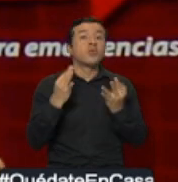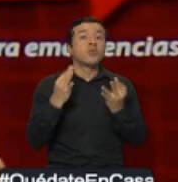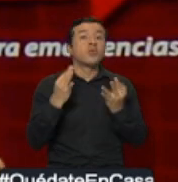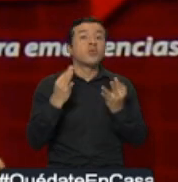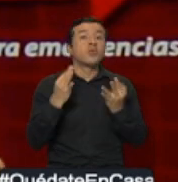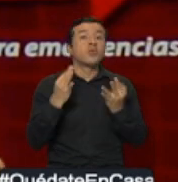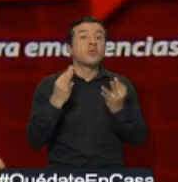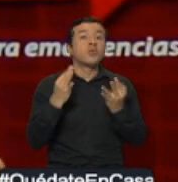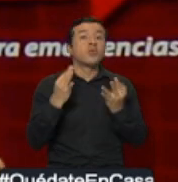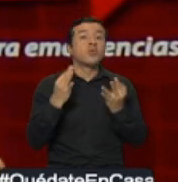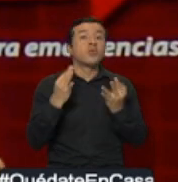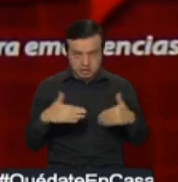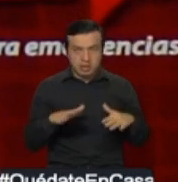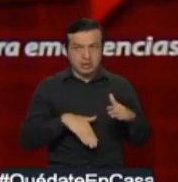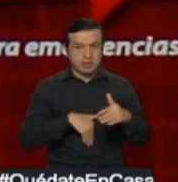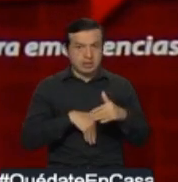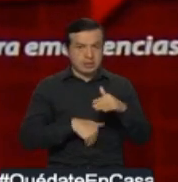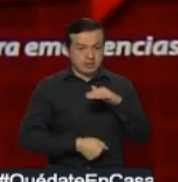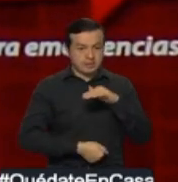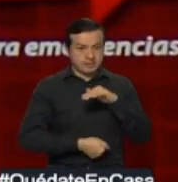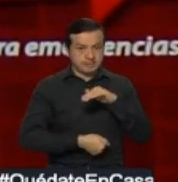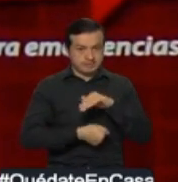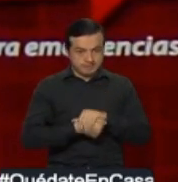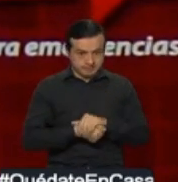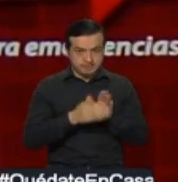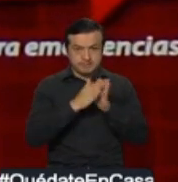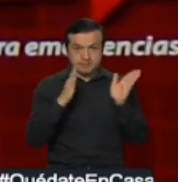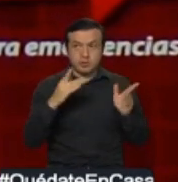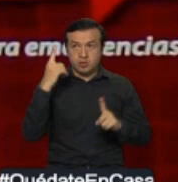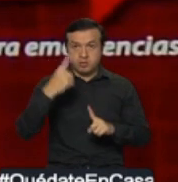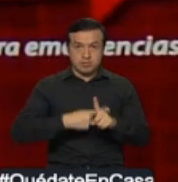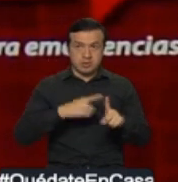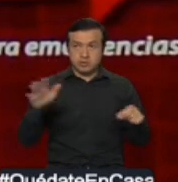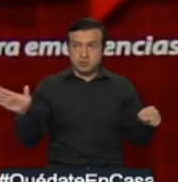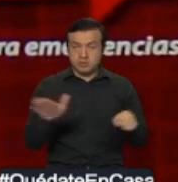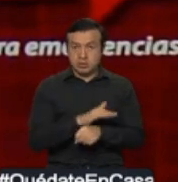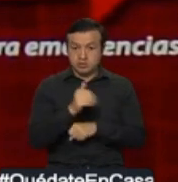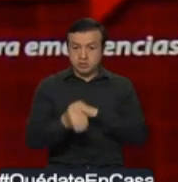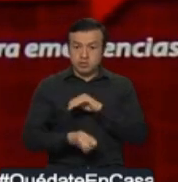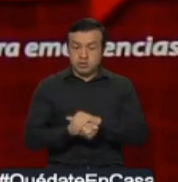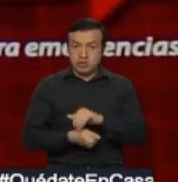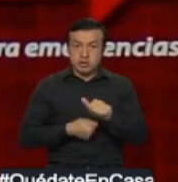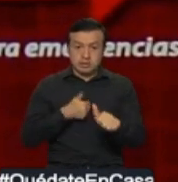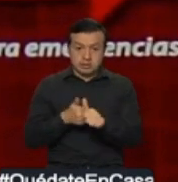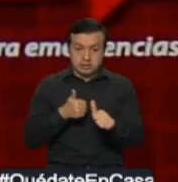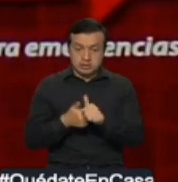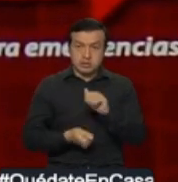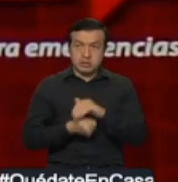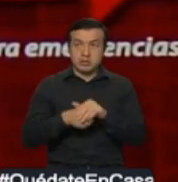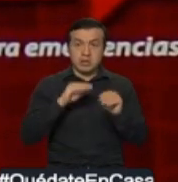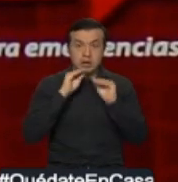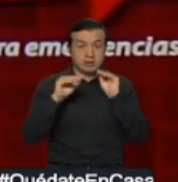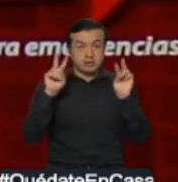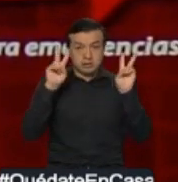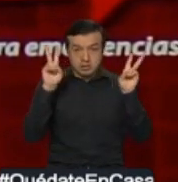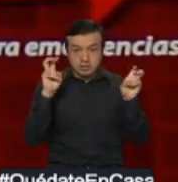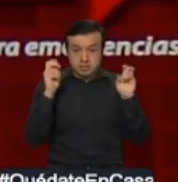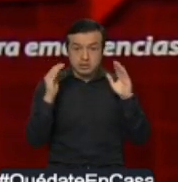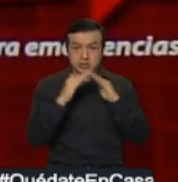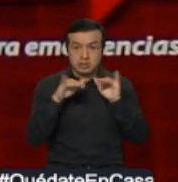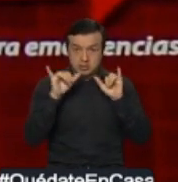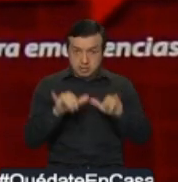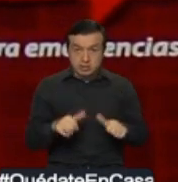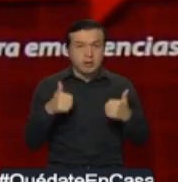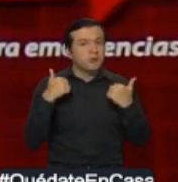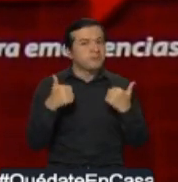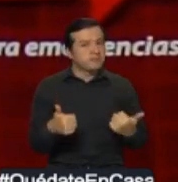Hemos pasado ya esa barrera. Vamos a cumplir un mes de aislamiento. Quiero decir algo sobre este tema. El aislamiento